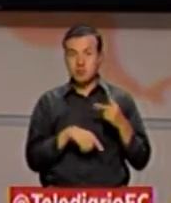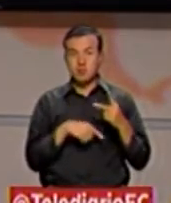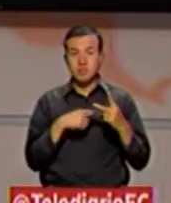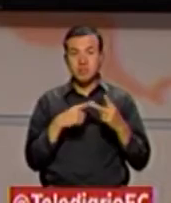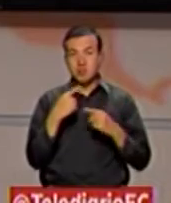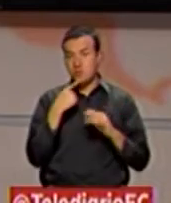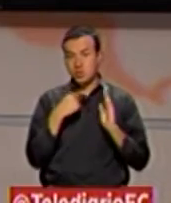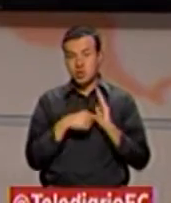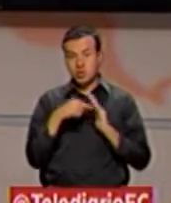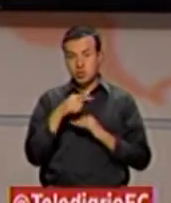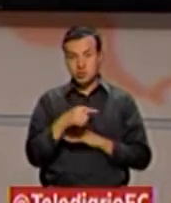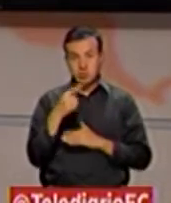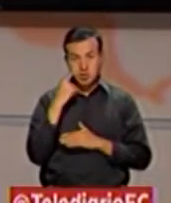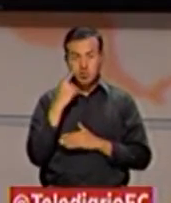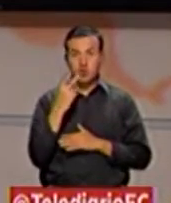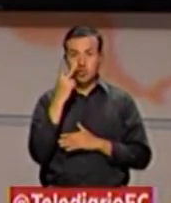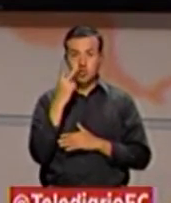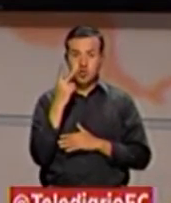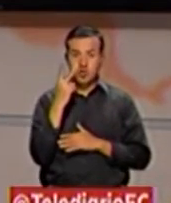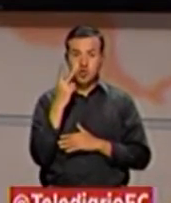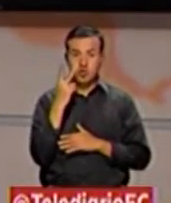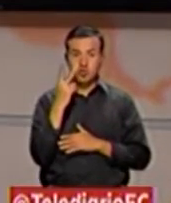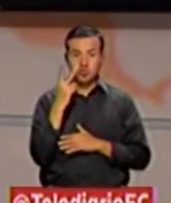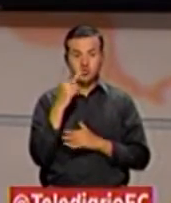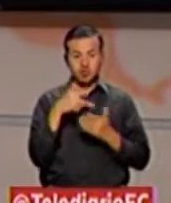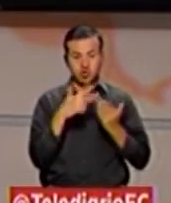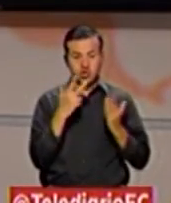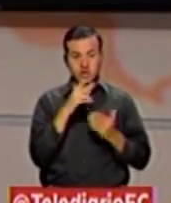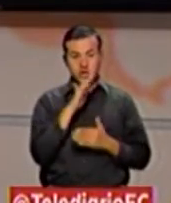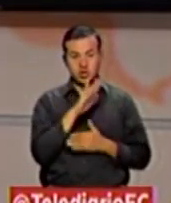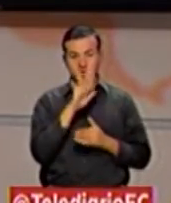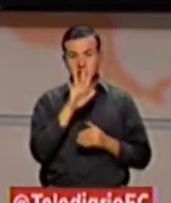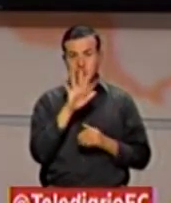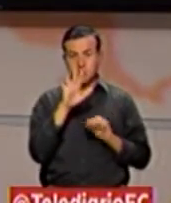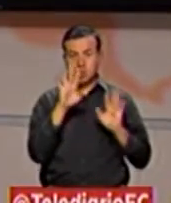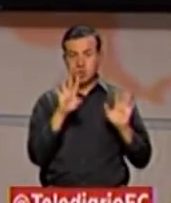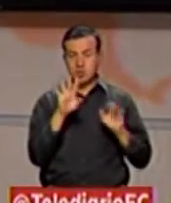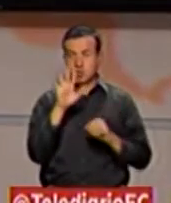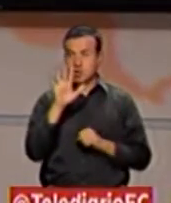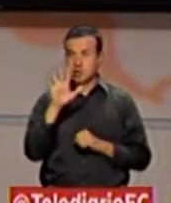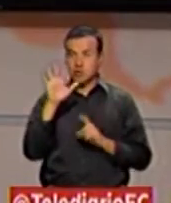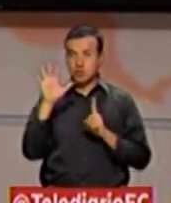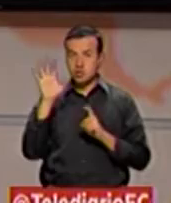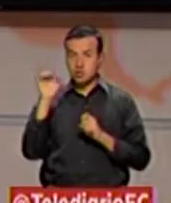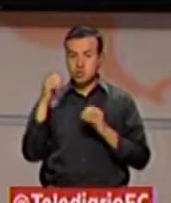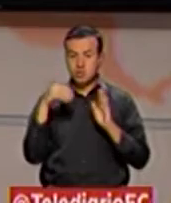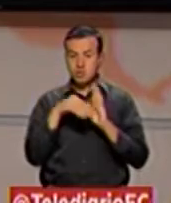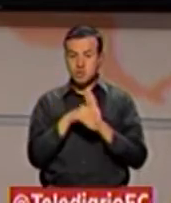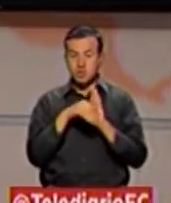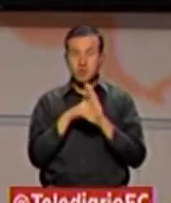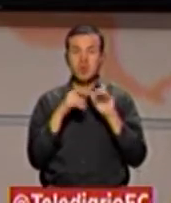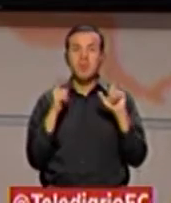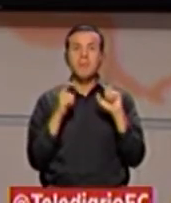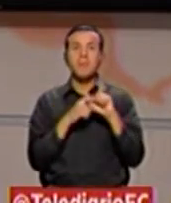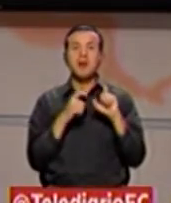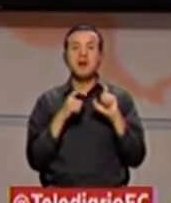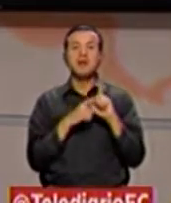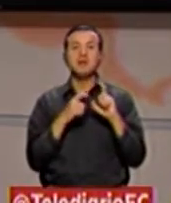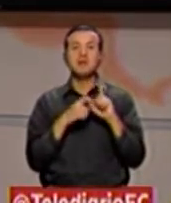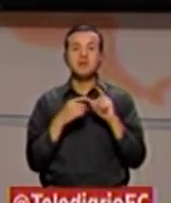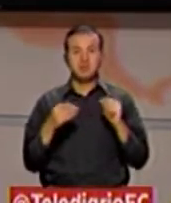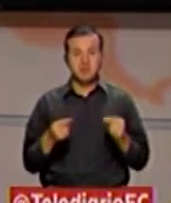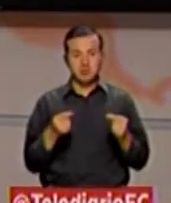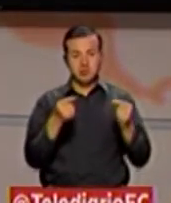por ejemplo, dos cheques, el 559 y el 560 de la cuenta del Banco del Pacífico asignada